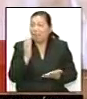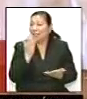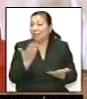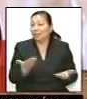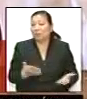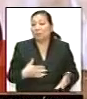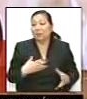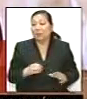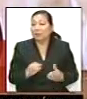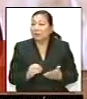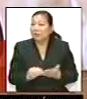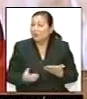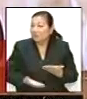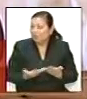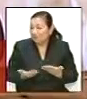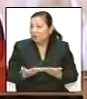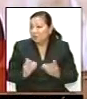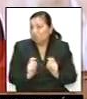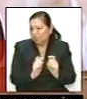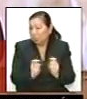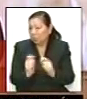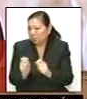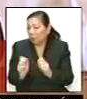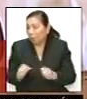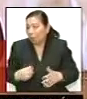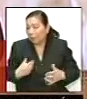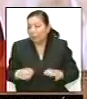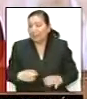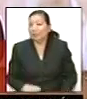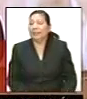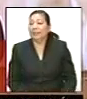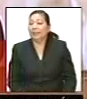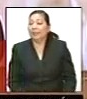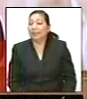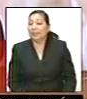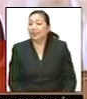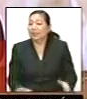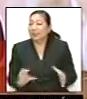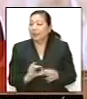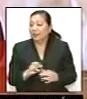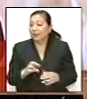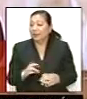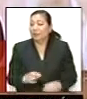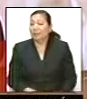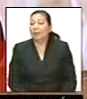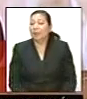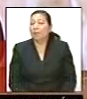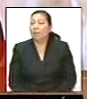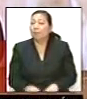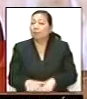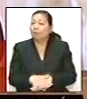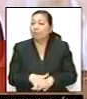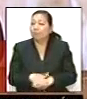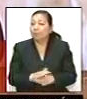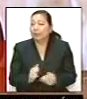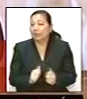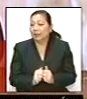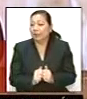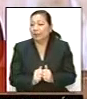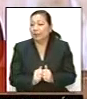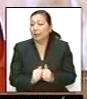podemos nosotros ser facilitadores, y eso es lo que tratamos de hacer en el marco de la Alianza del Pacífico. Tratamos de que